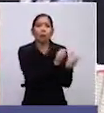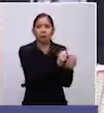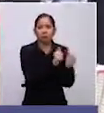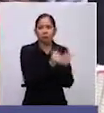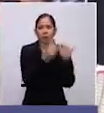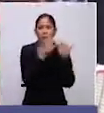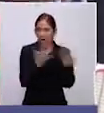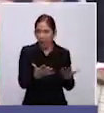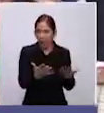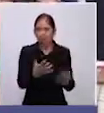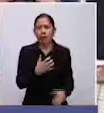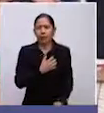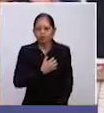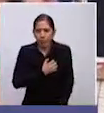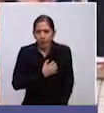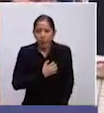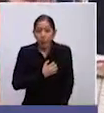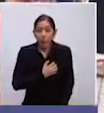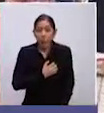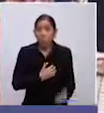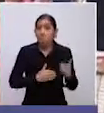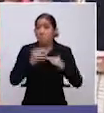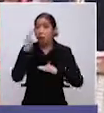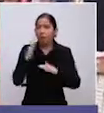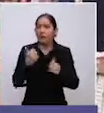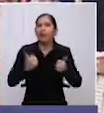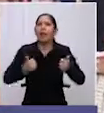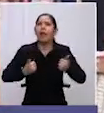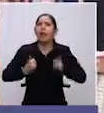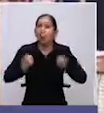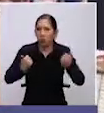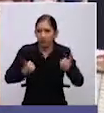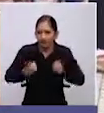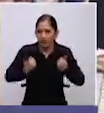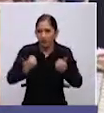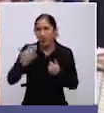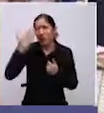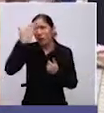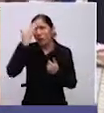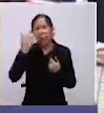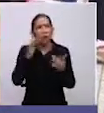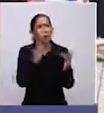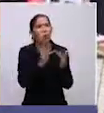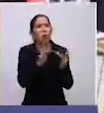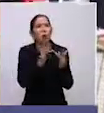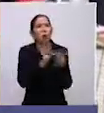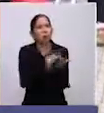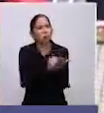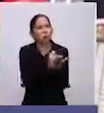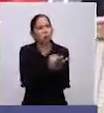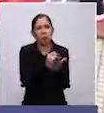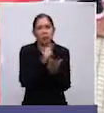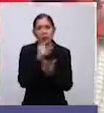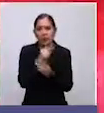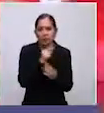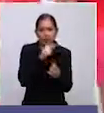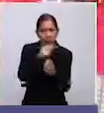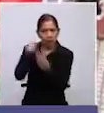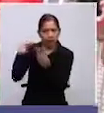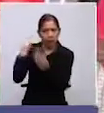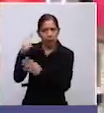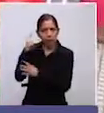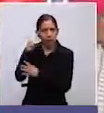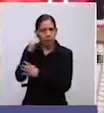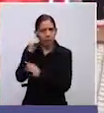agresión, principalmente a los y las adolescentes por el continuo relacionamiento que tienen, creo que hacen que tengamos una agenda